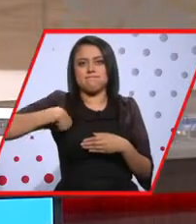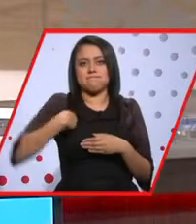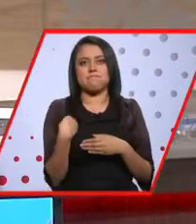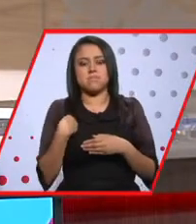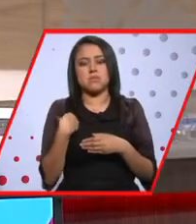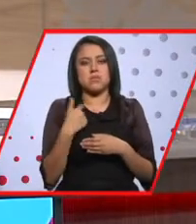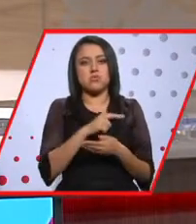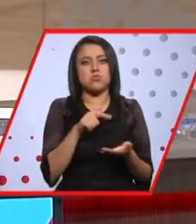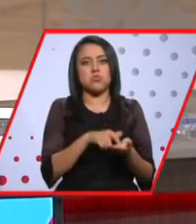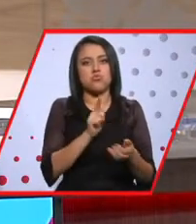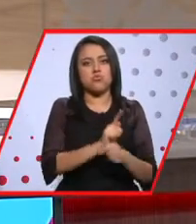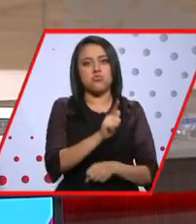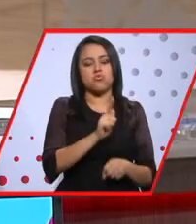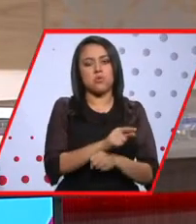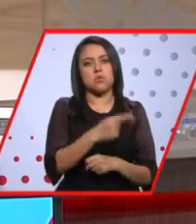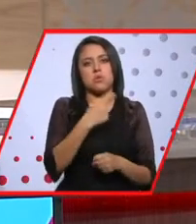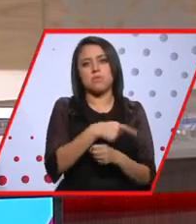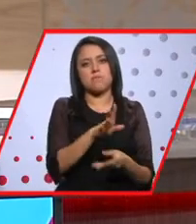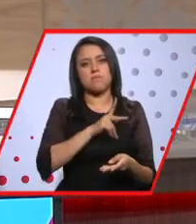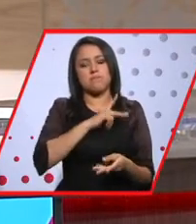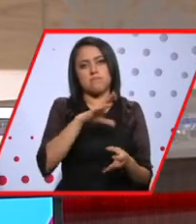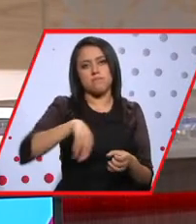queda en Guatemala, se queda con la lana.